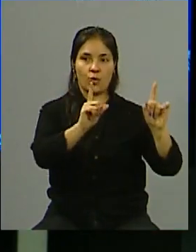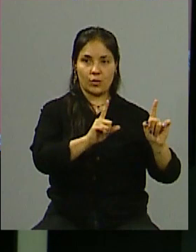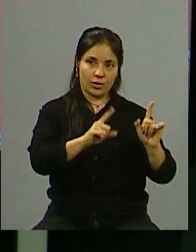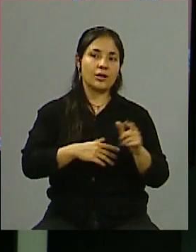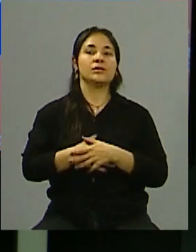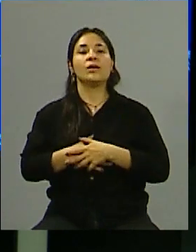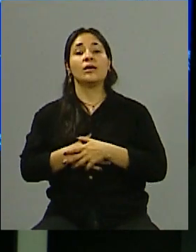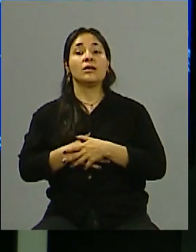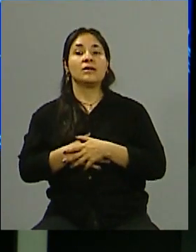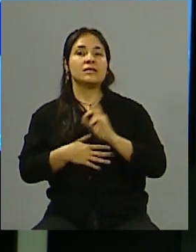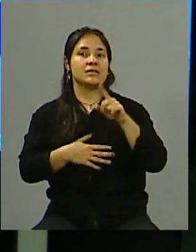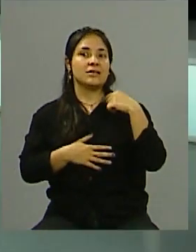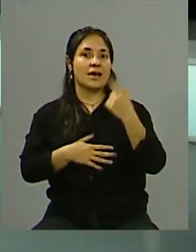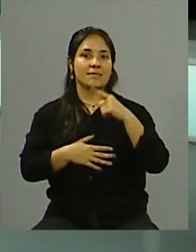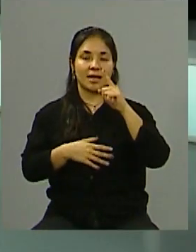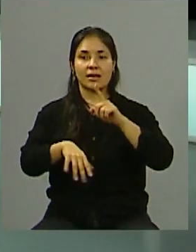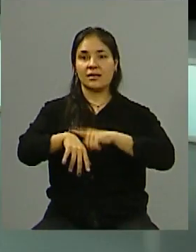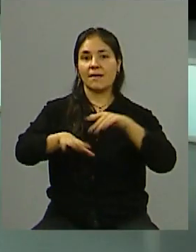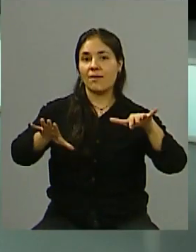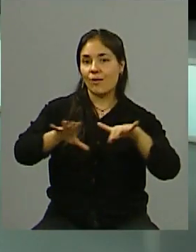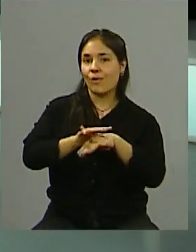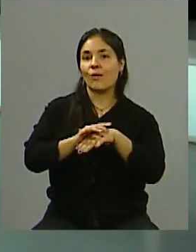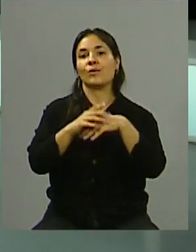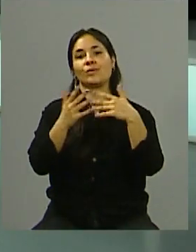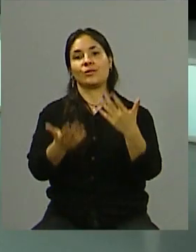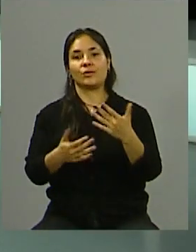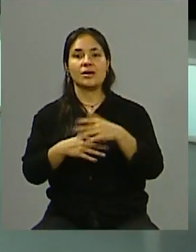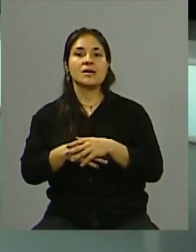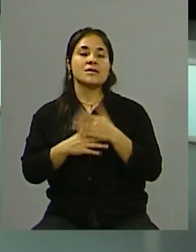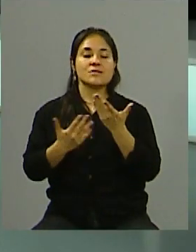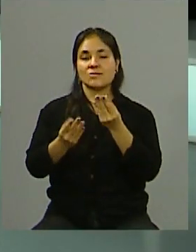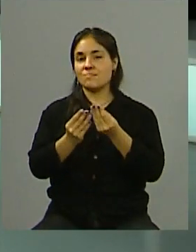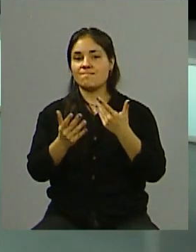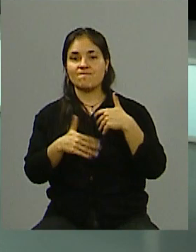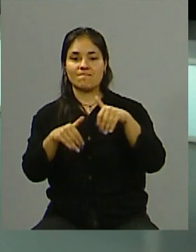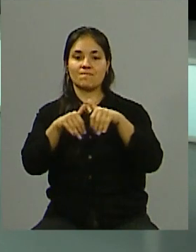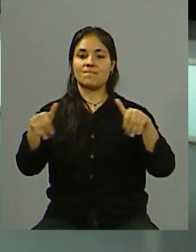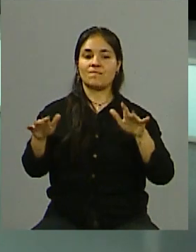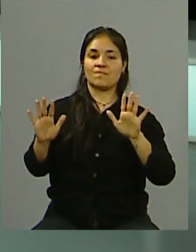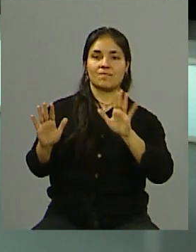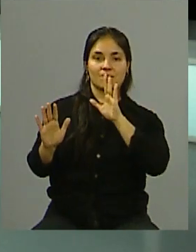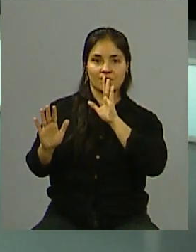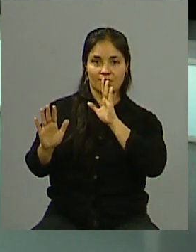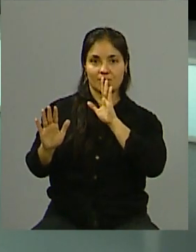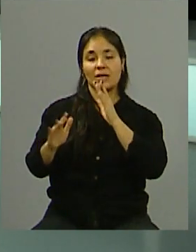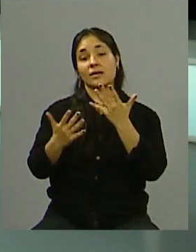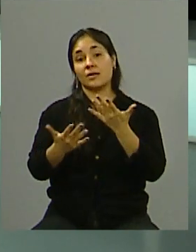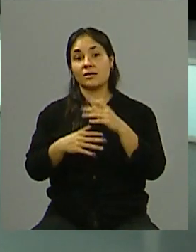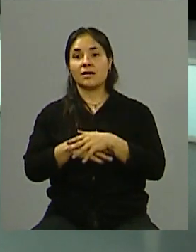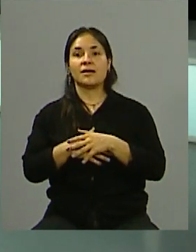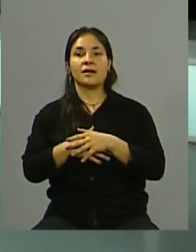particulares, siempre están terminando en los tiempos justos, bueno, bastante medidos. Por lo tanto, en síntesis, poco creo que aporte